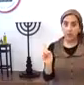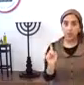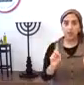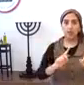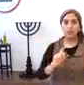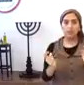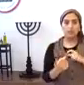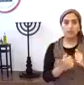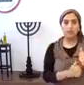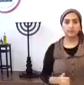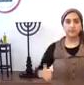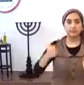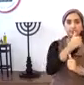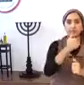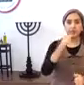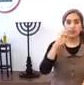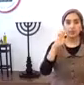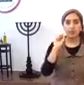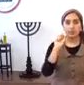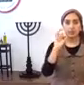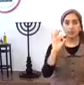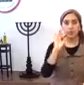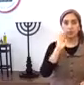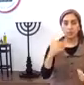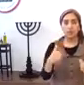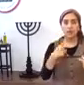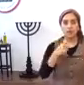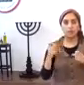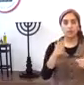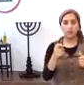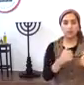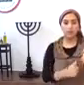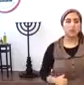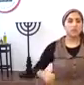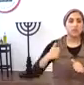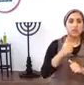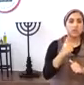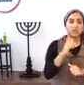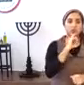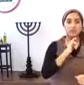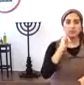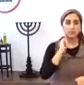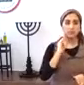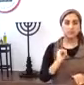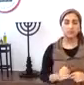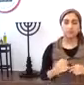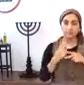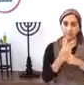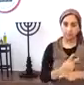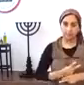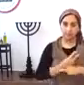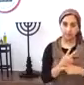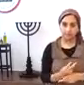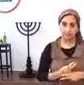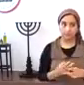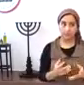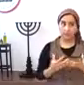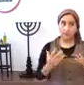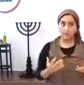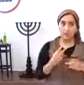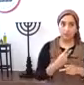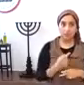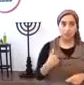sino al contrario Esaf tendrá dominio de Israel cuidado